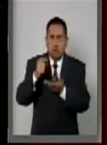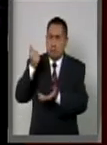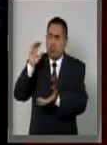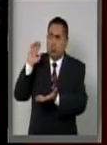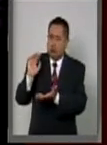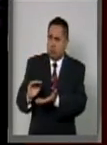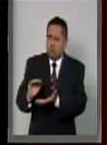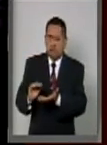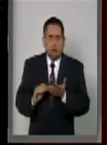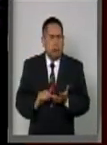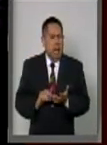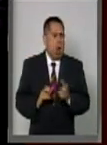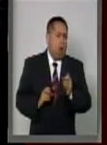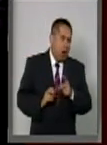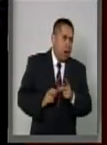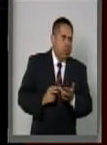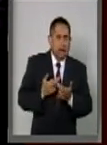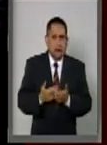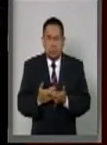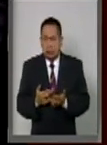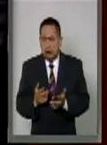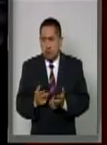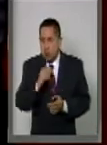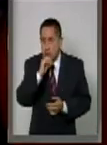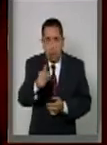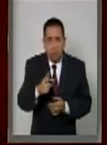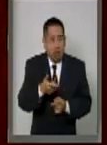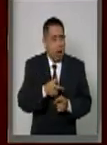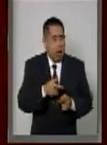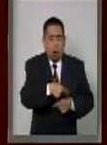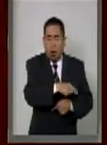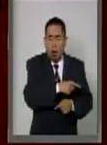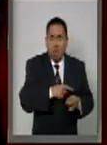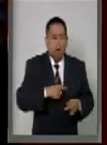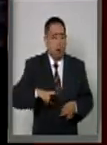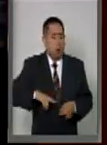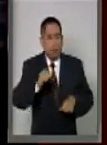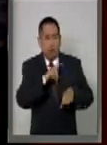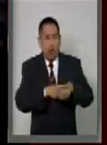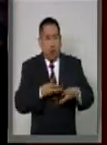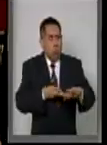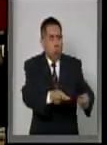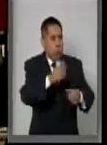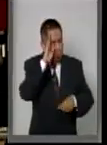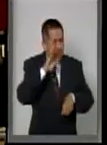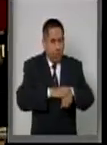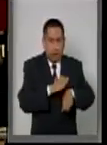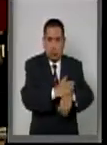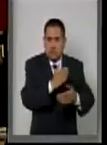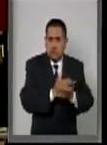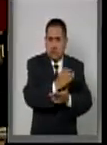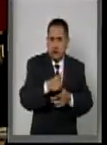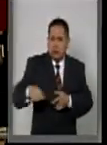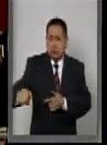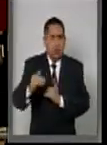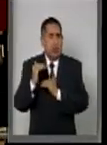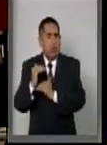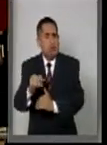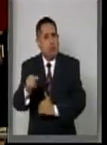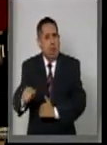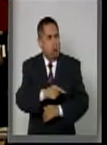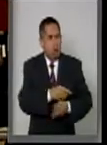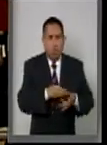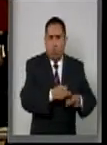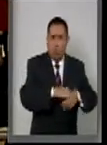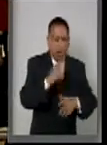estos recortes pues han limitado mucho la respuesta de a los que más van dirigidos los subsidios en este momento del gasto